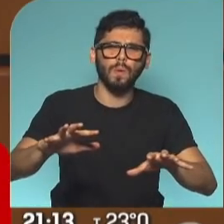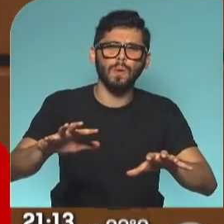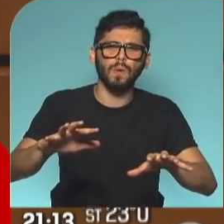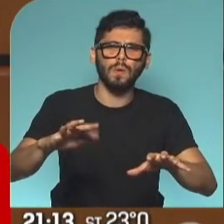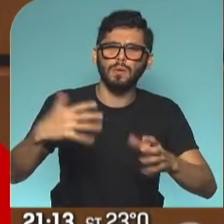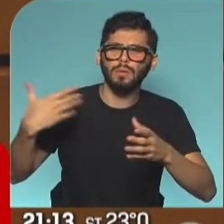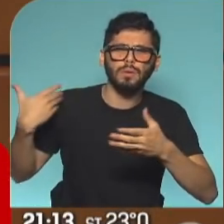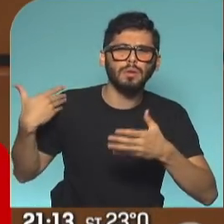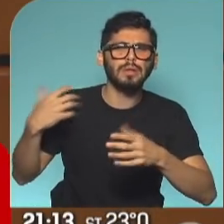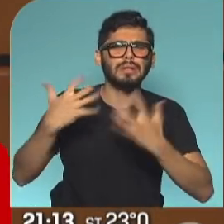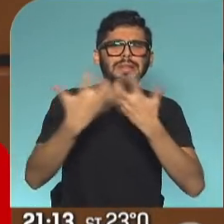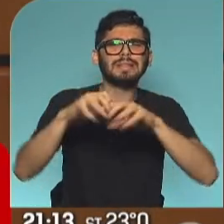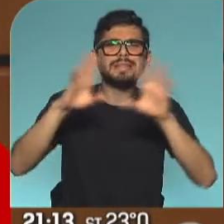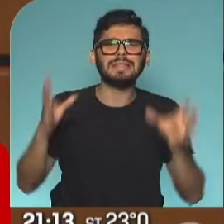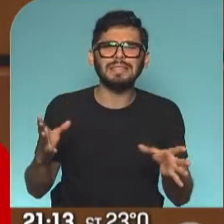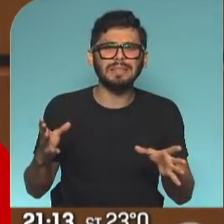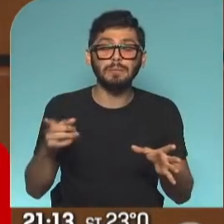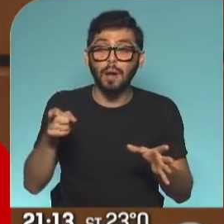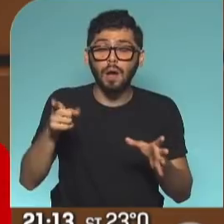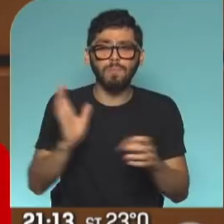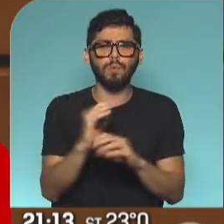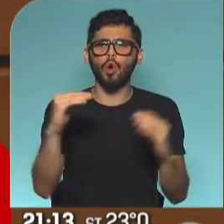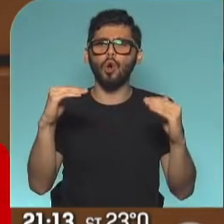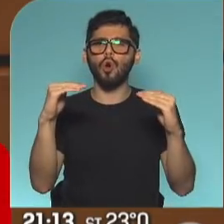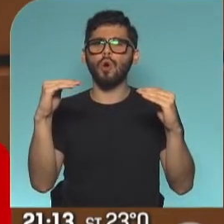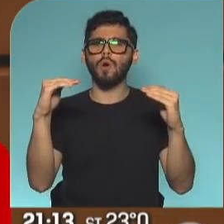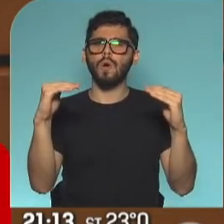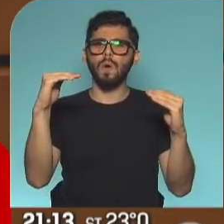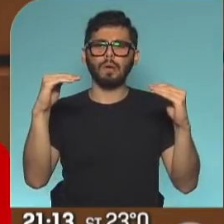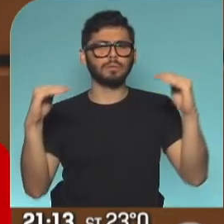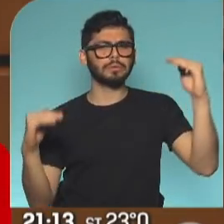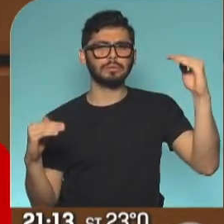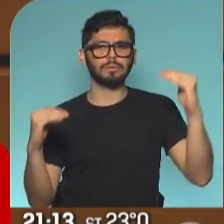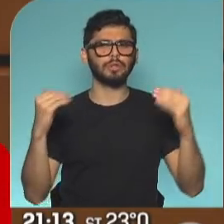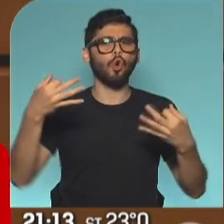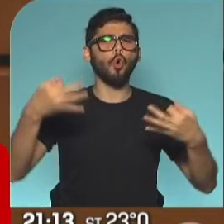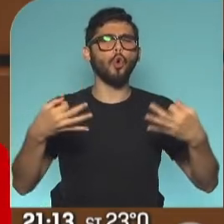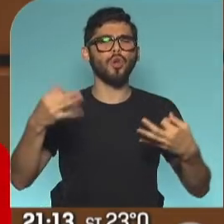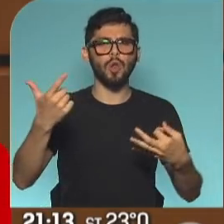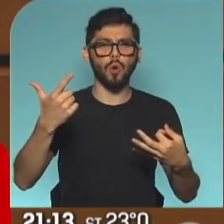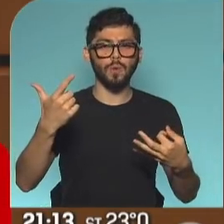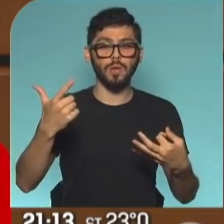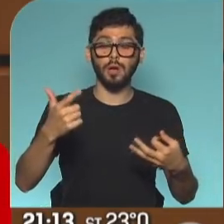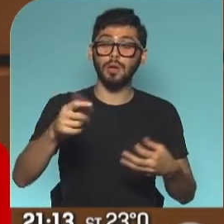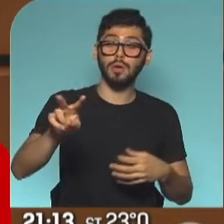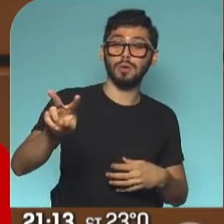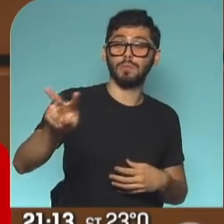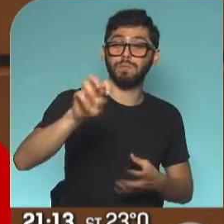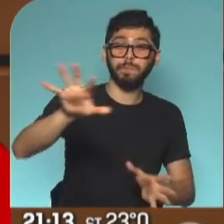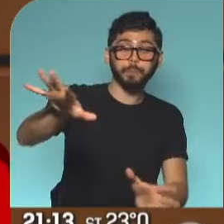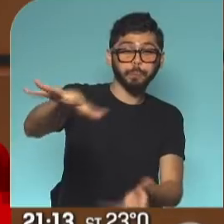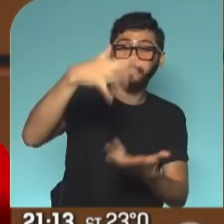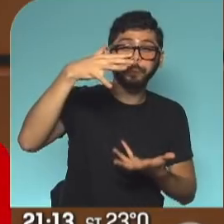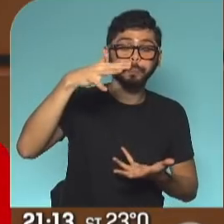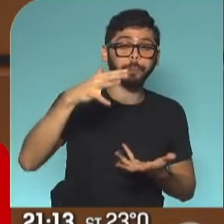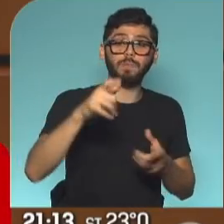Era un sistema profundamente injusto, donde la distribución del ingreso se concentraba en muy pocos y la